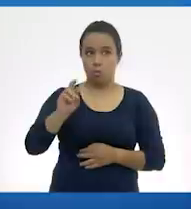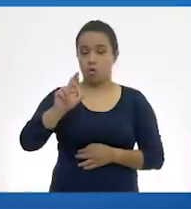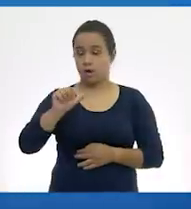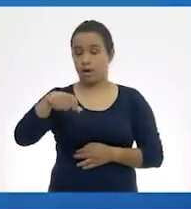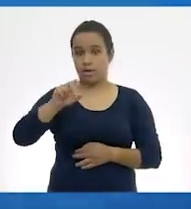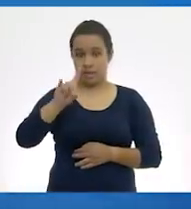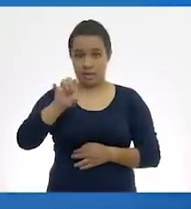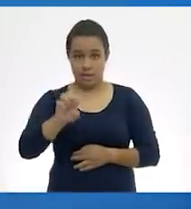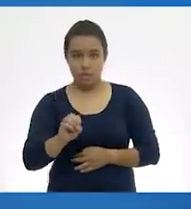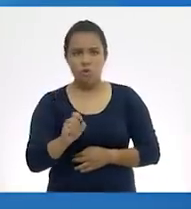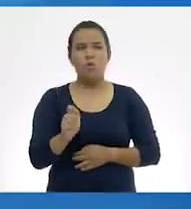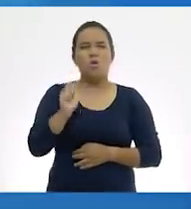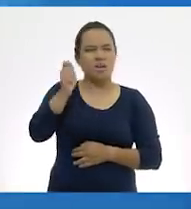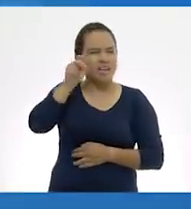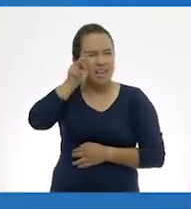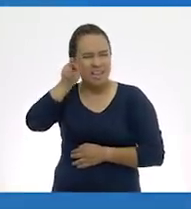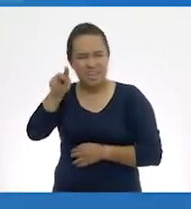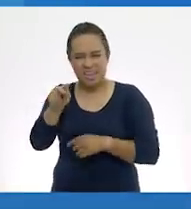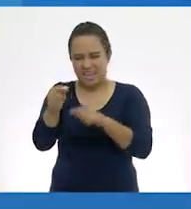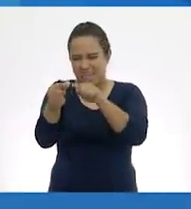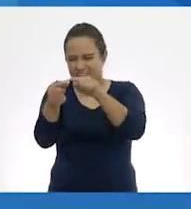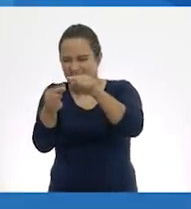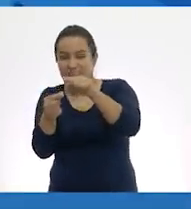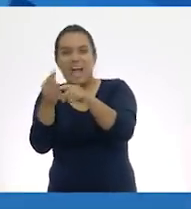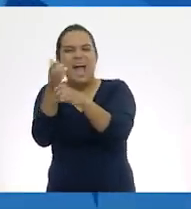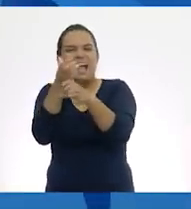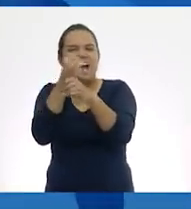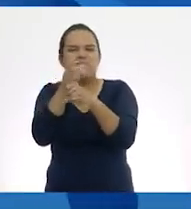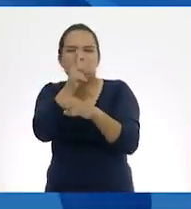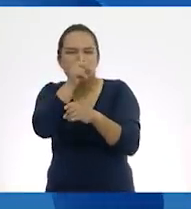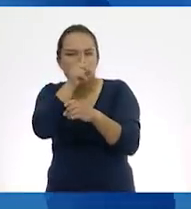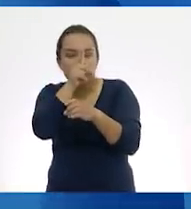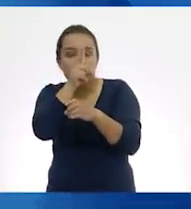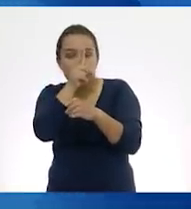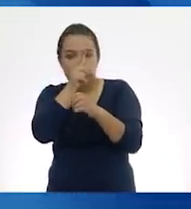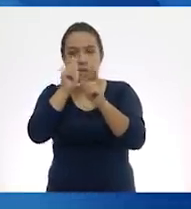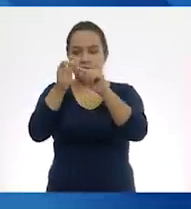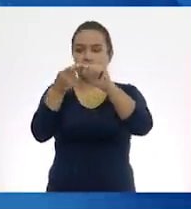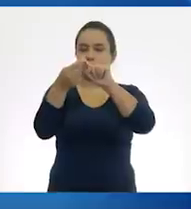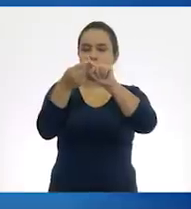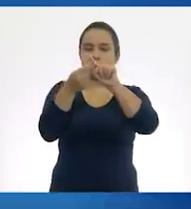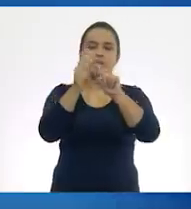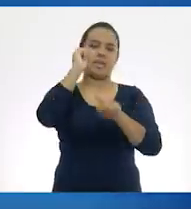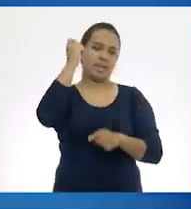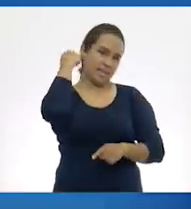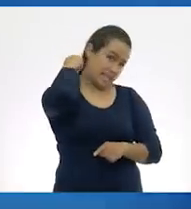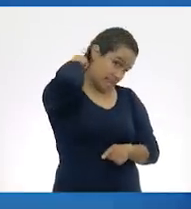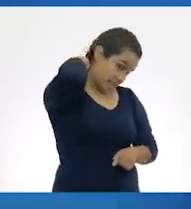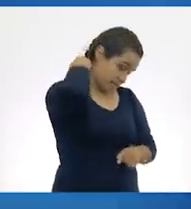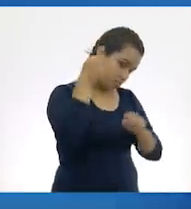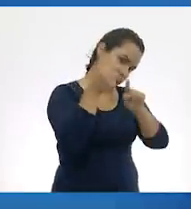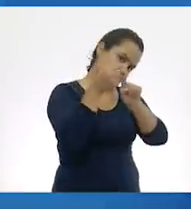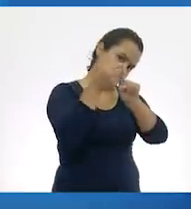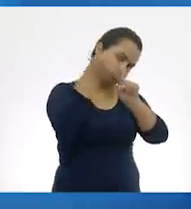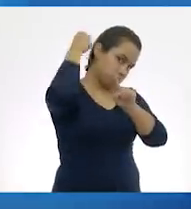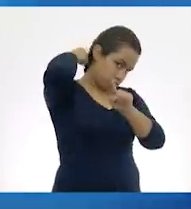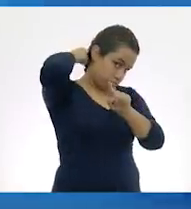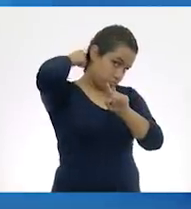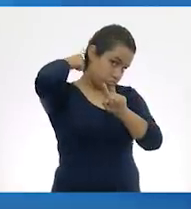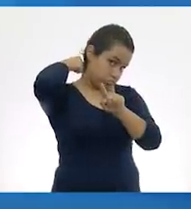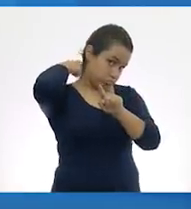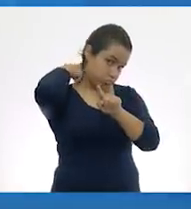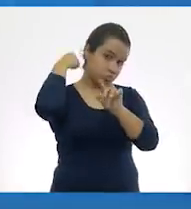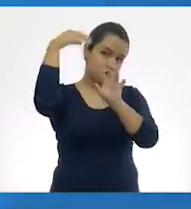un tronquito, ¿ya lo viste, el tronquito café? Sí. Que nos lleva hasta la médula espinal, que es una de las partes que ya vimos